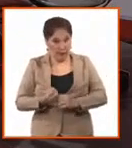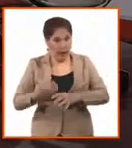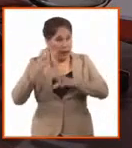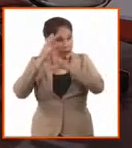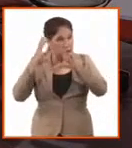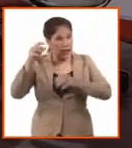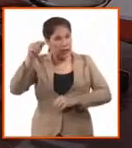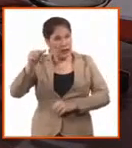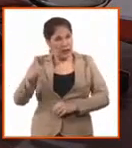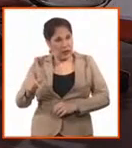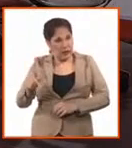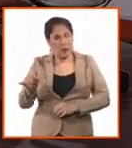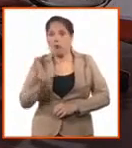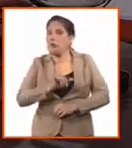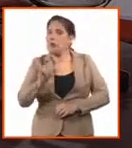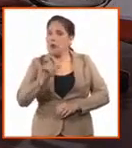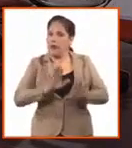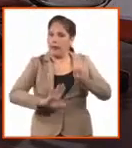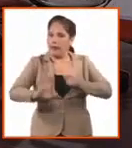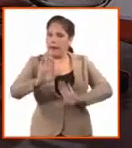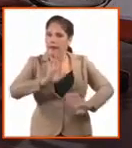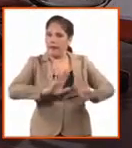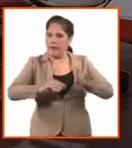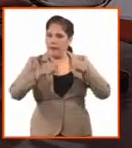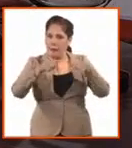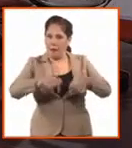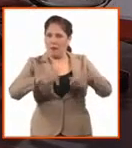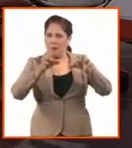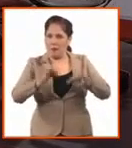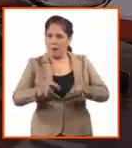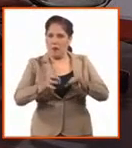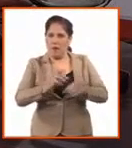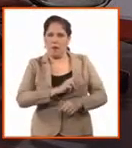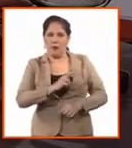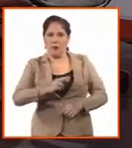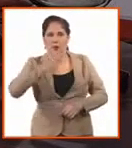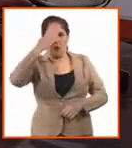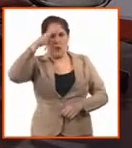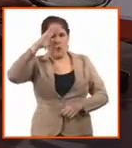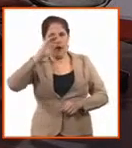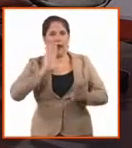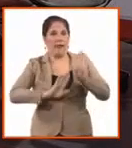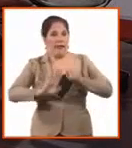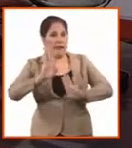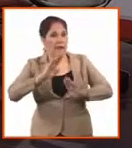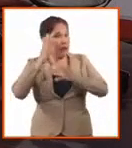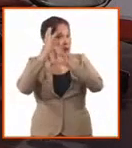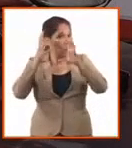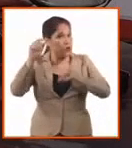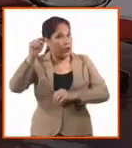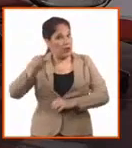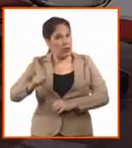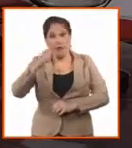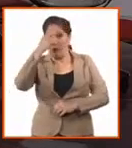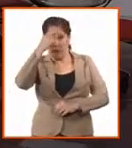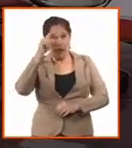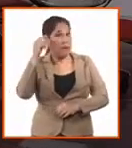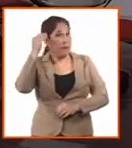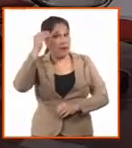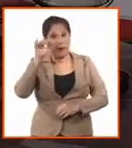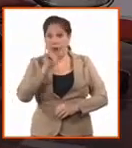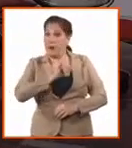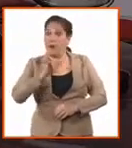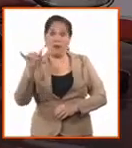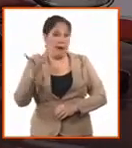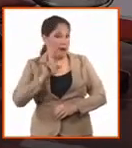y es parte también de lo que defiende hoy la dirección de la revolución pero que también lo tenía muy claro decir en el momento además de la técnica